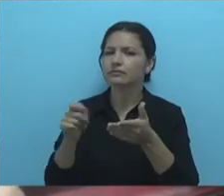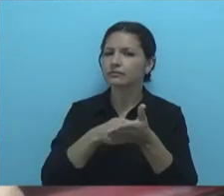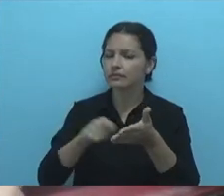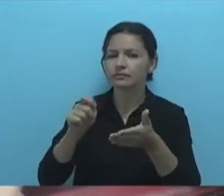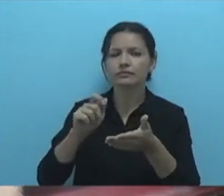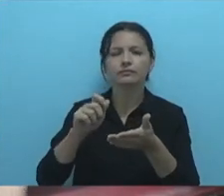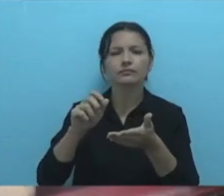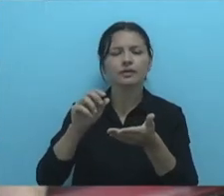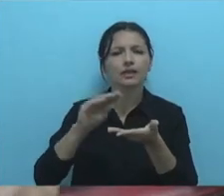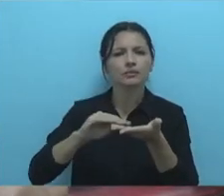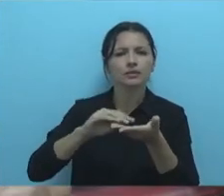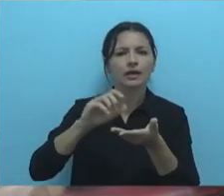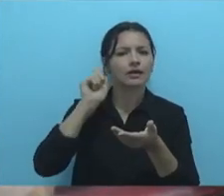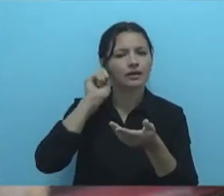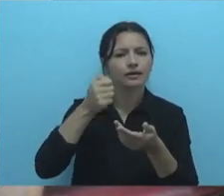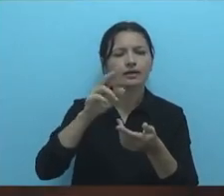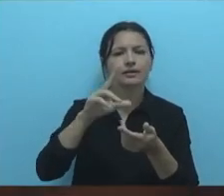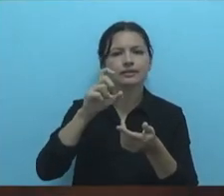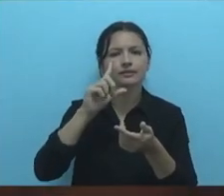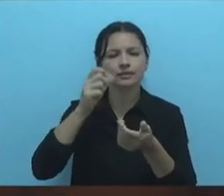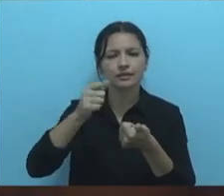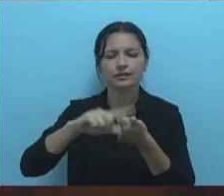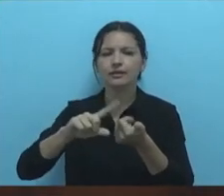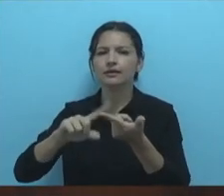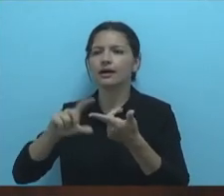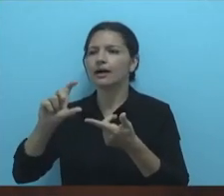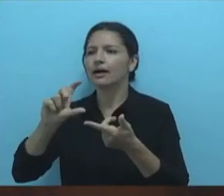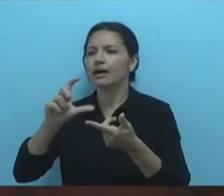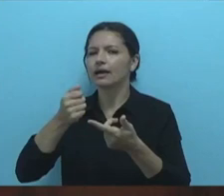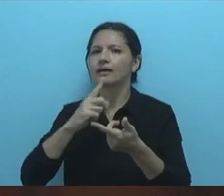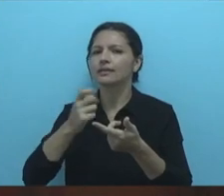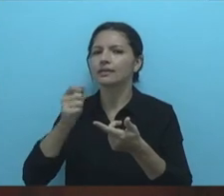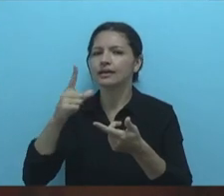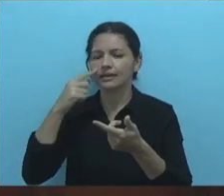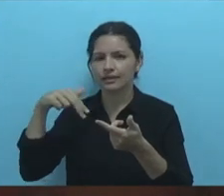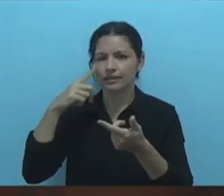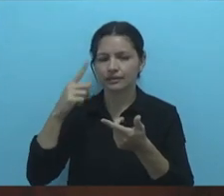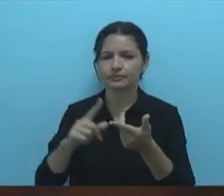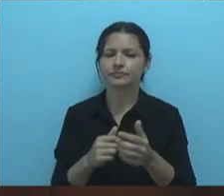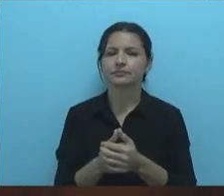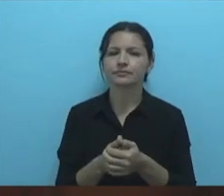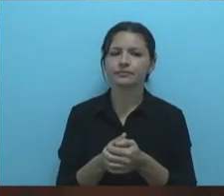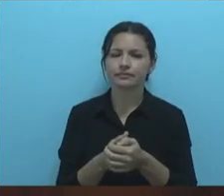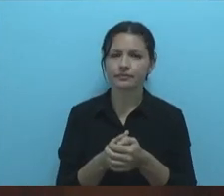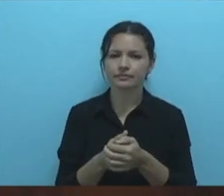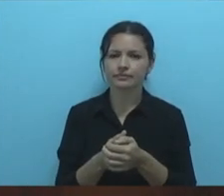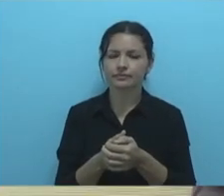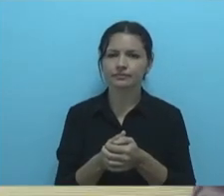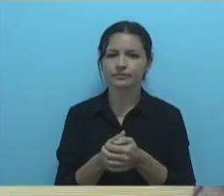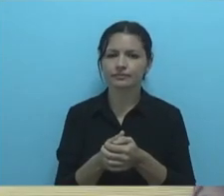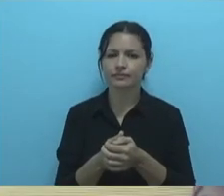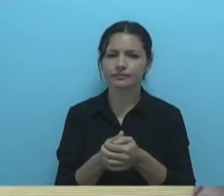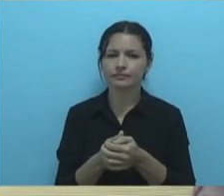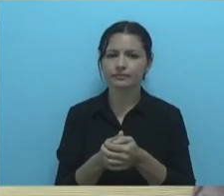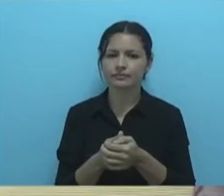la diputada Catalina Gracias diputada tiene la palabra la diputada Damaris paquioti Gracias señor presidente